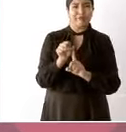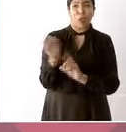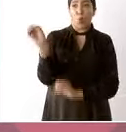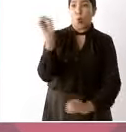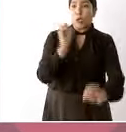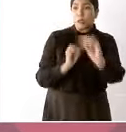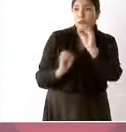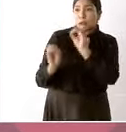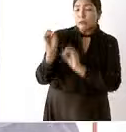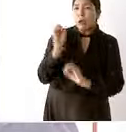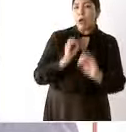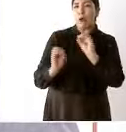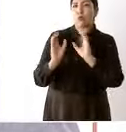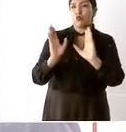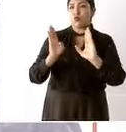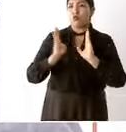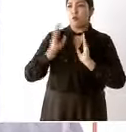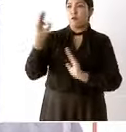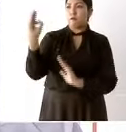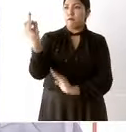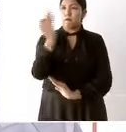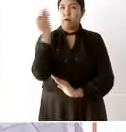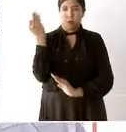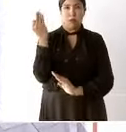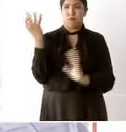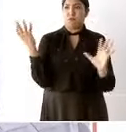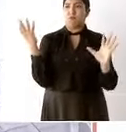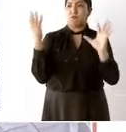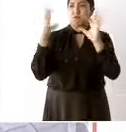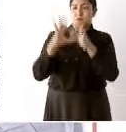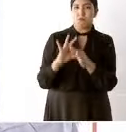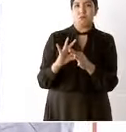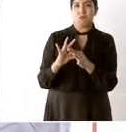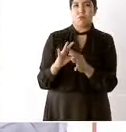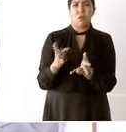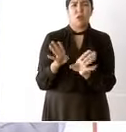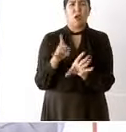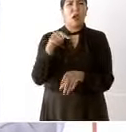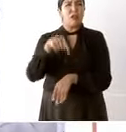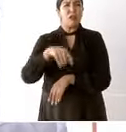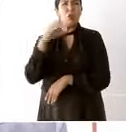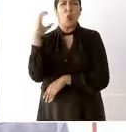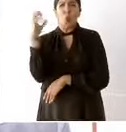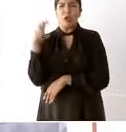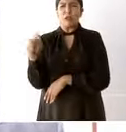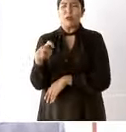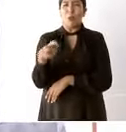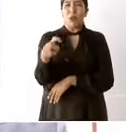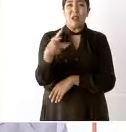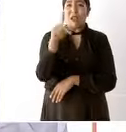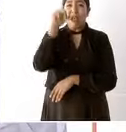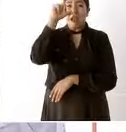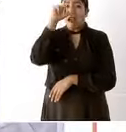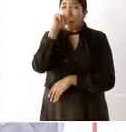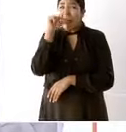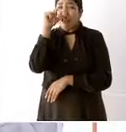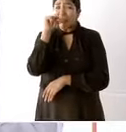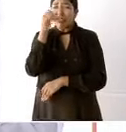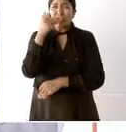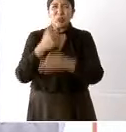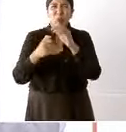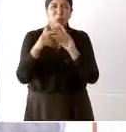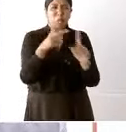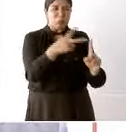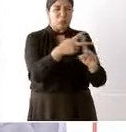fuerzas federales, hemos ya logrado que aquí en Coatzacoalcos quede casi abatido el